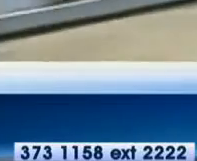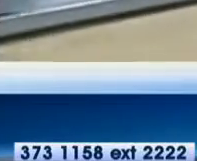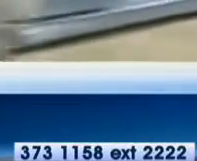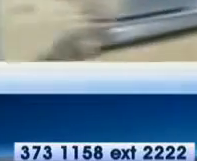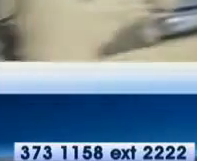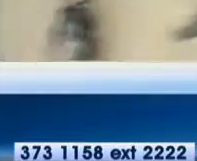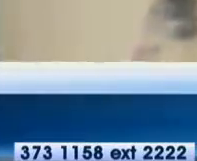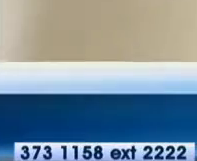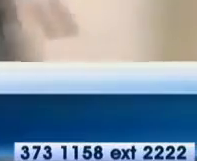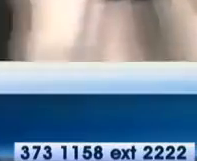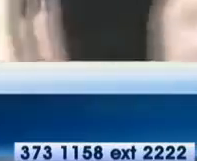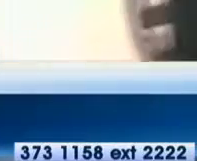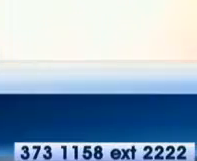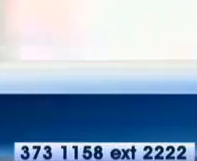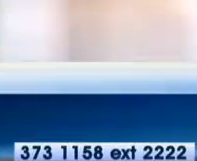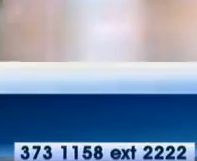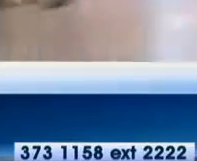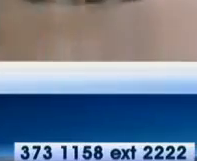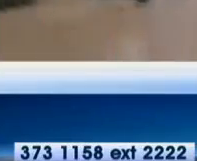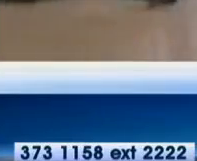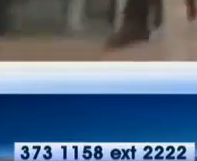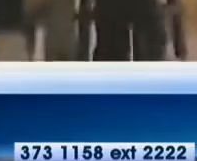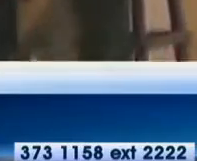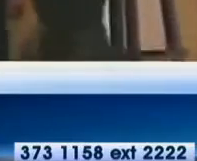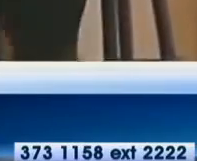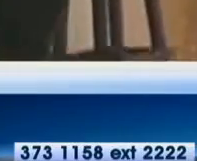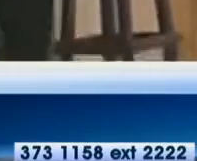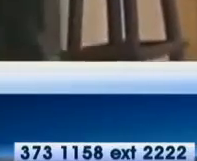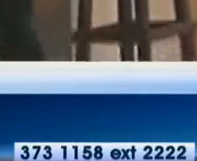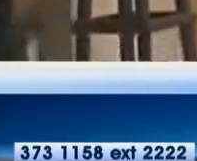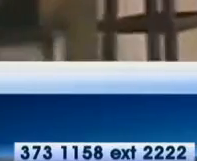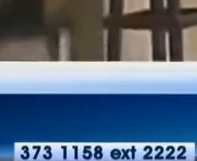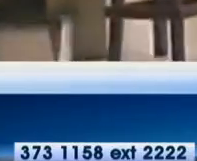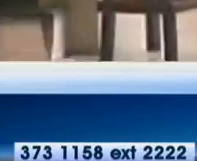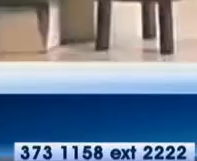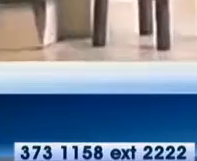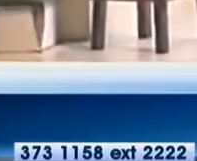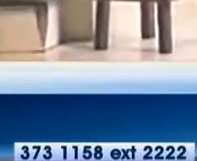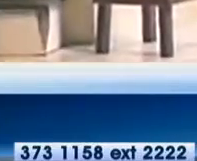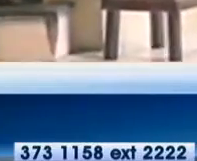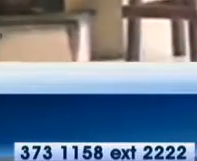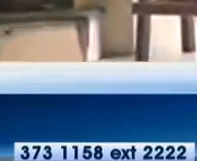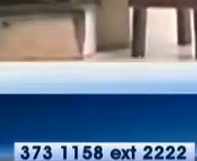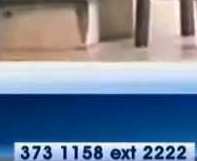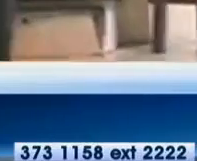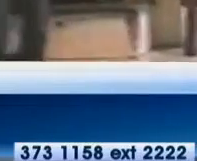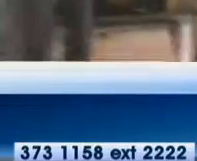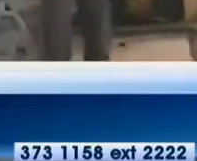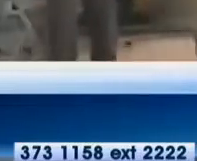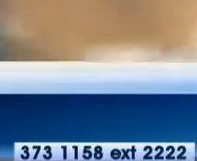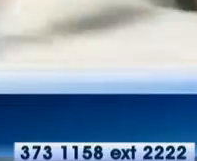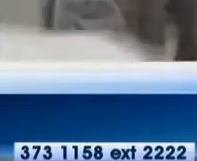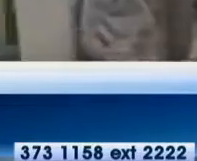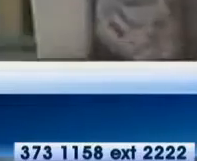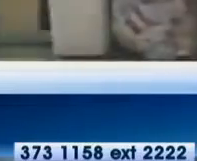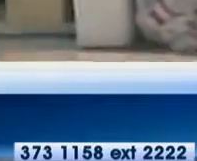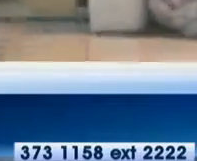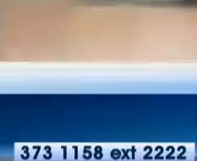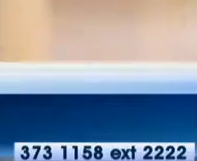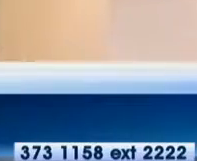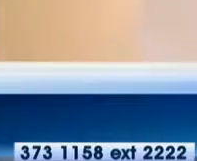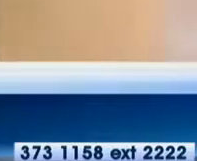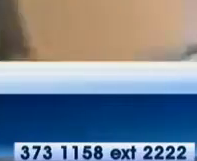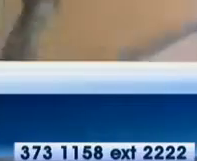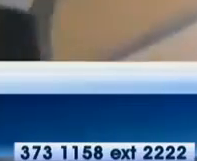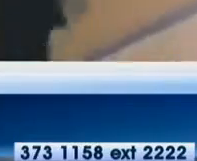precios especialmente para aquellos ingredientes y productos para la preparación de la cena navideña. En este momento acaba de llegar